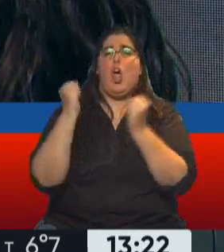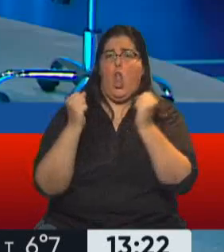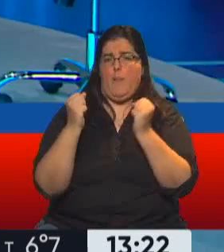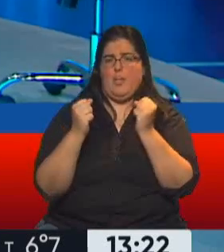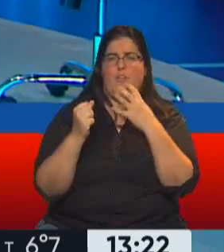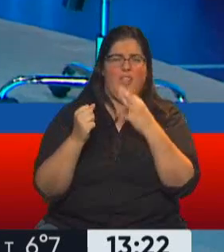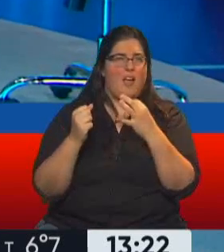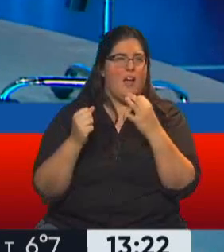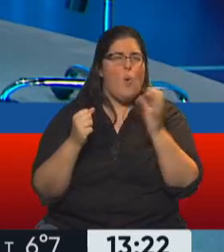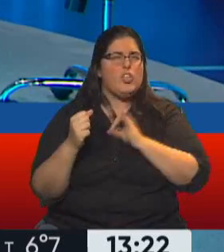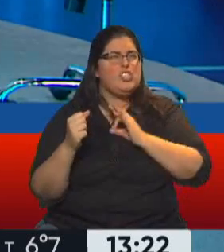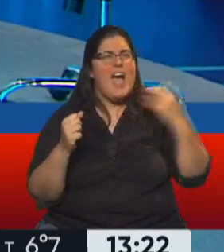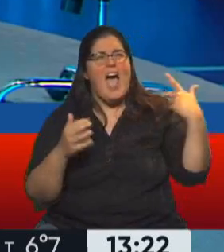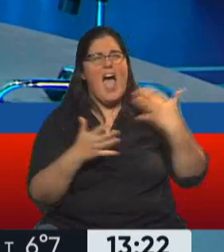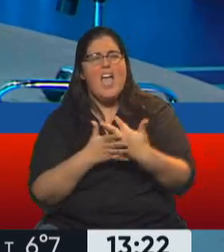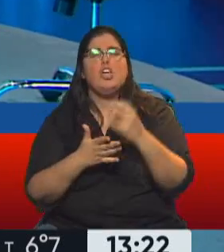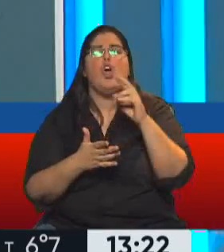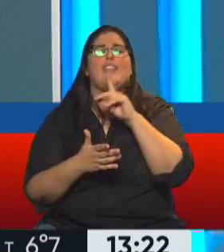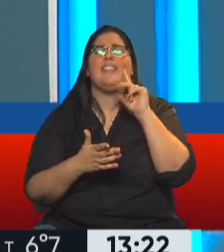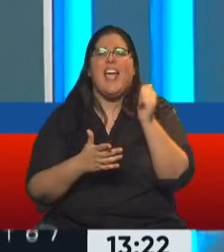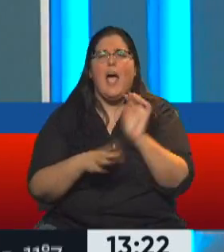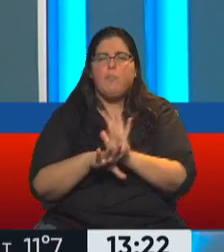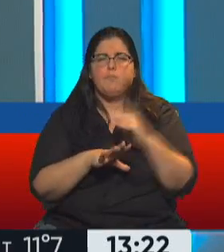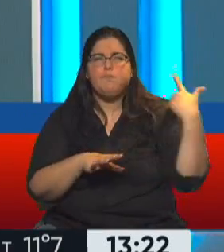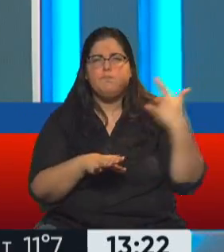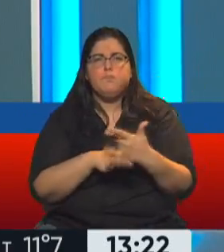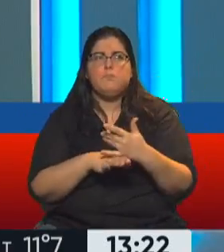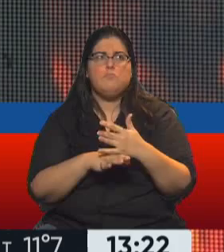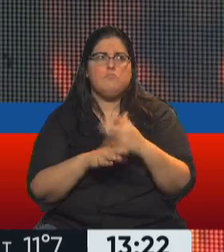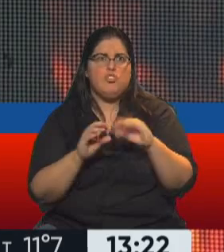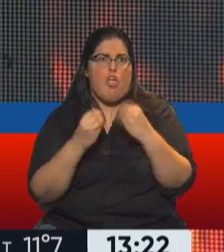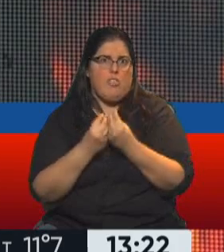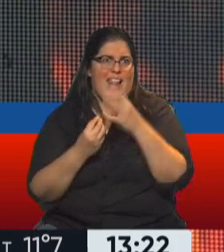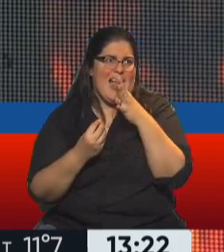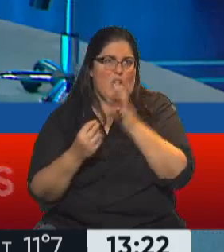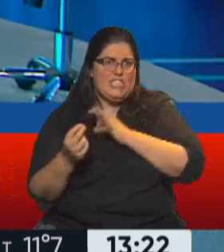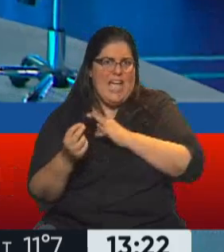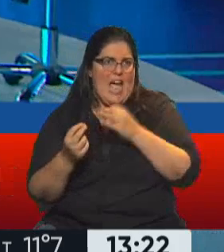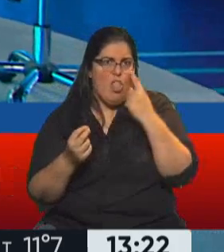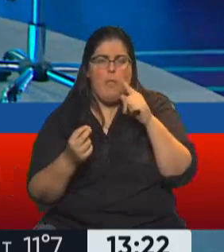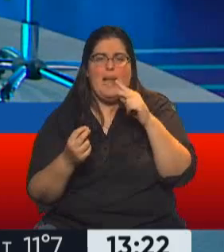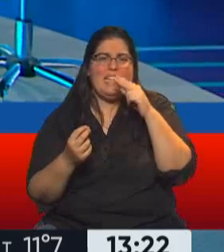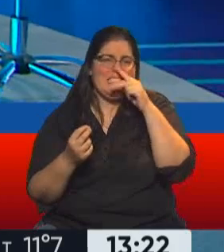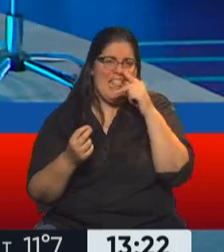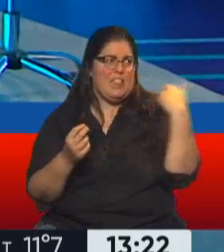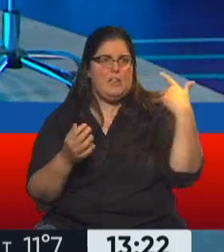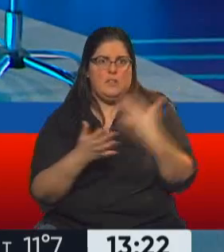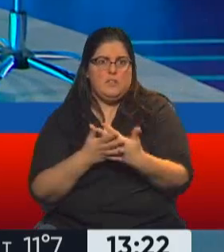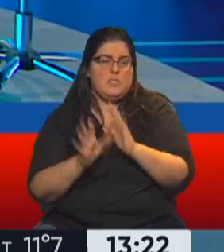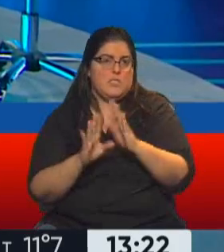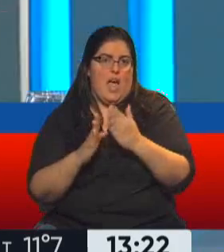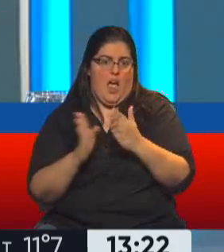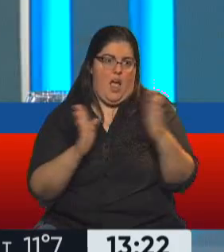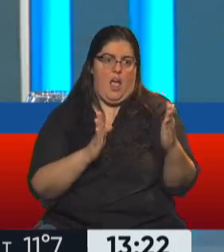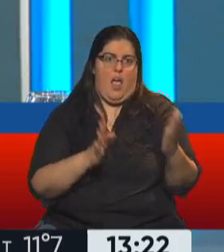¿cuántos son ya de Ortega? De esta vuelta son como 14 años. 14 años en esta vuelta, pues ya tuvo un periodo anterior. Después,